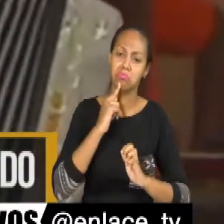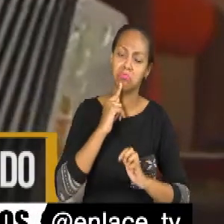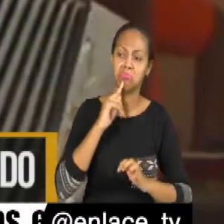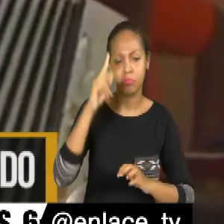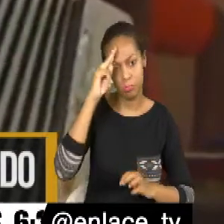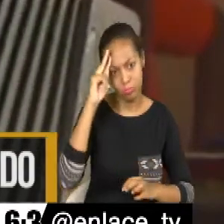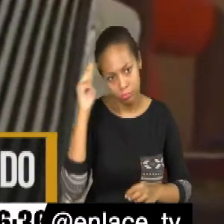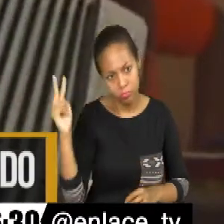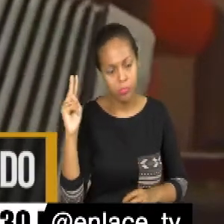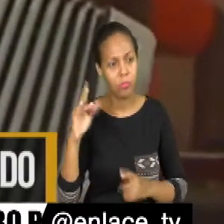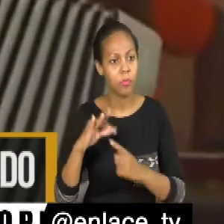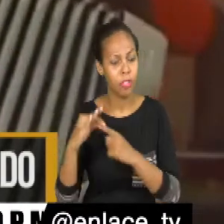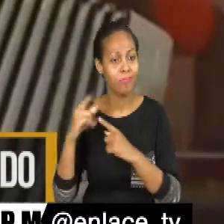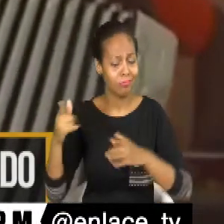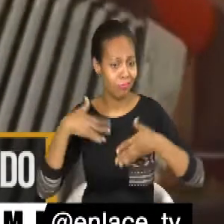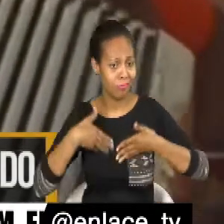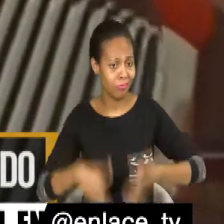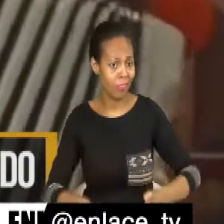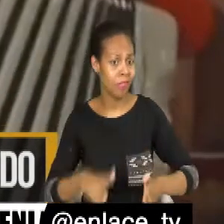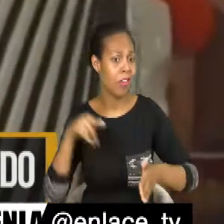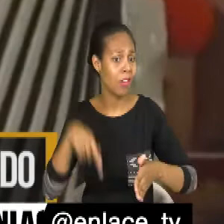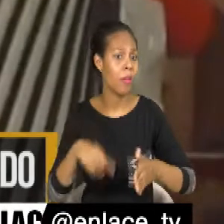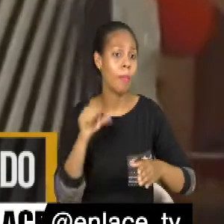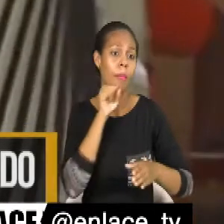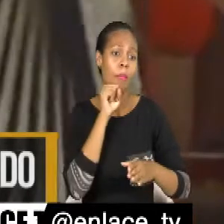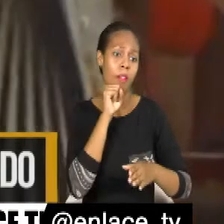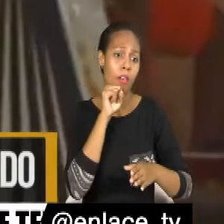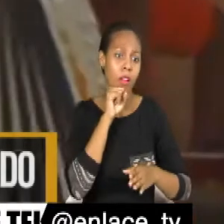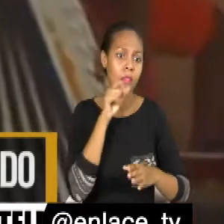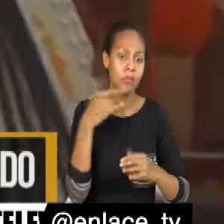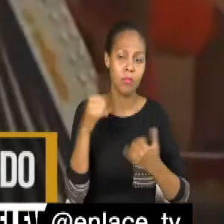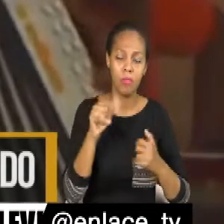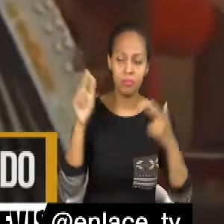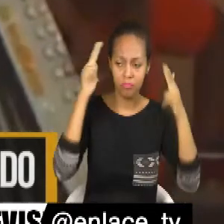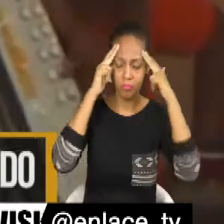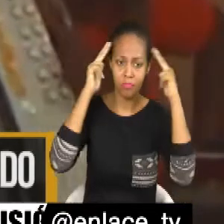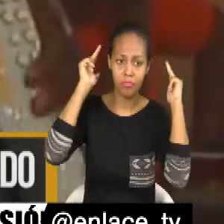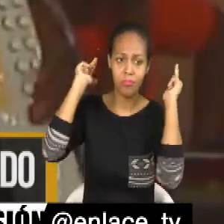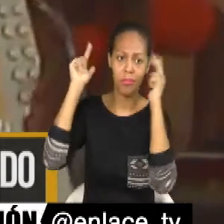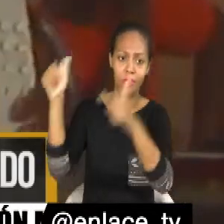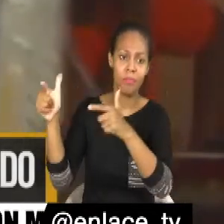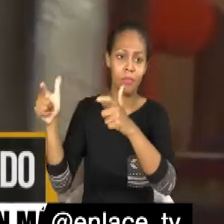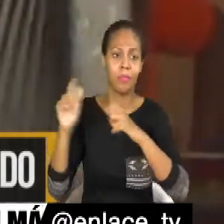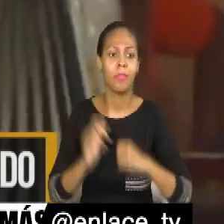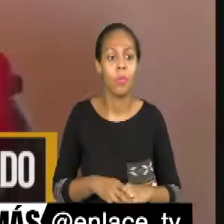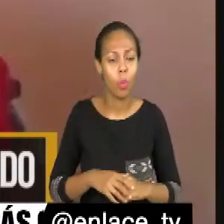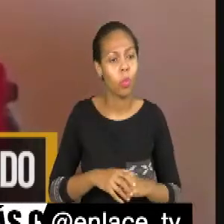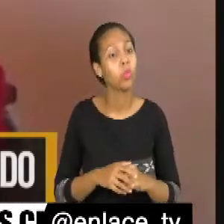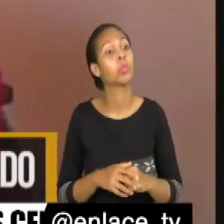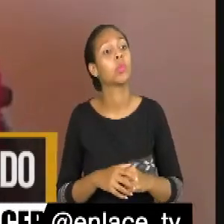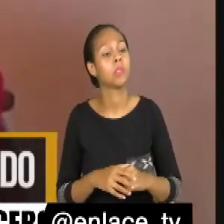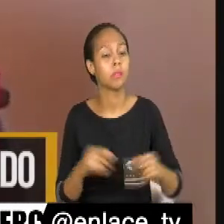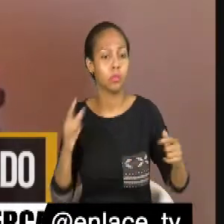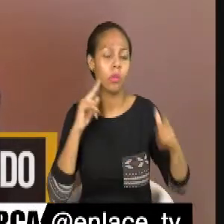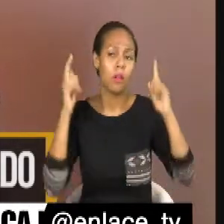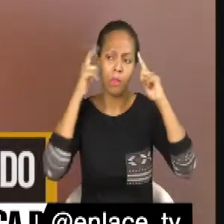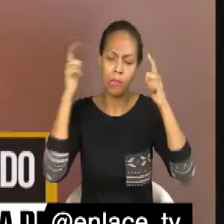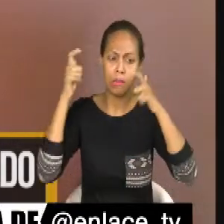acordeonero barranqueño que se coronó rey en nuestro festival, luego fue rey de reyes, y ha